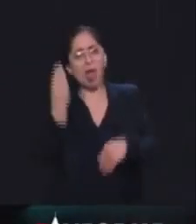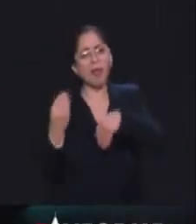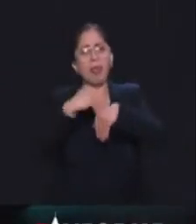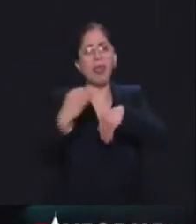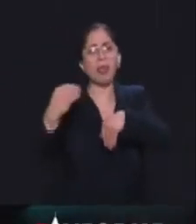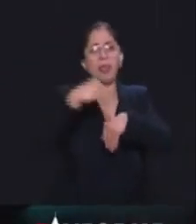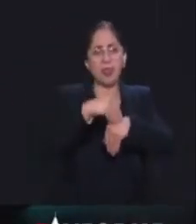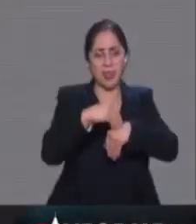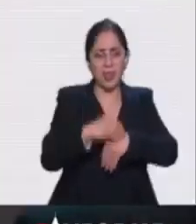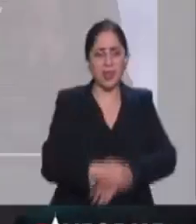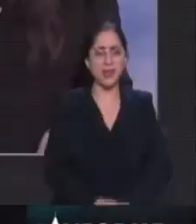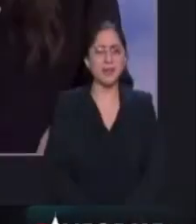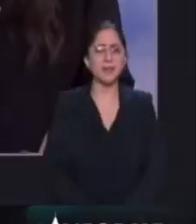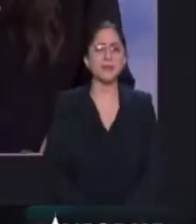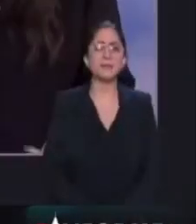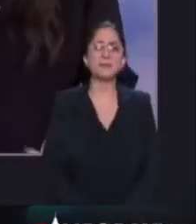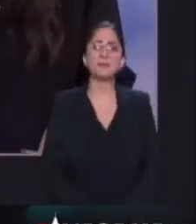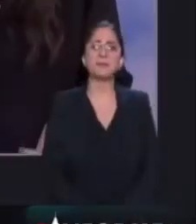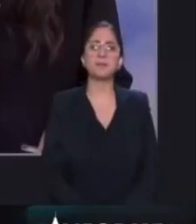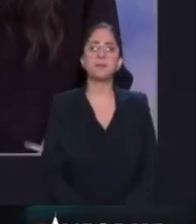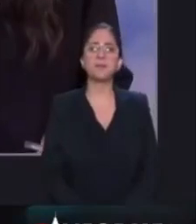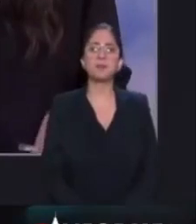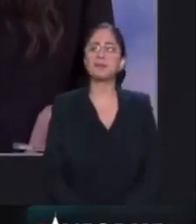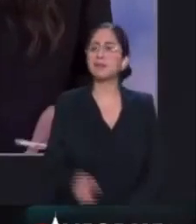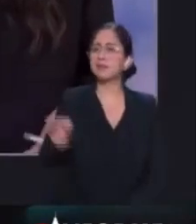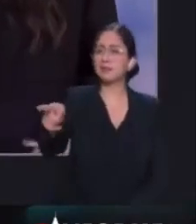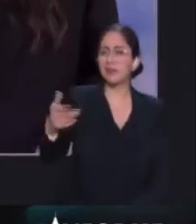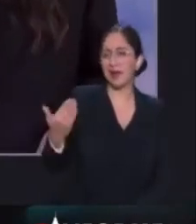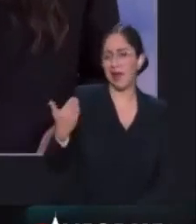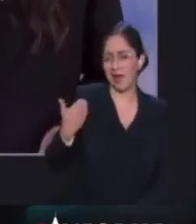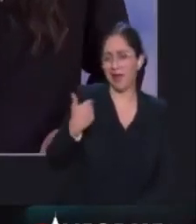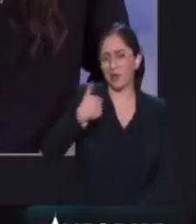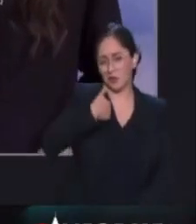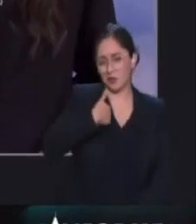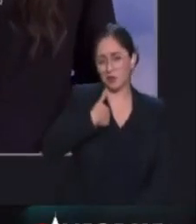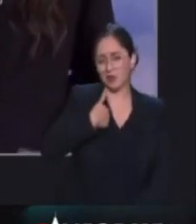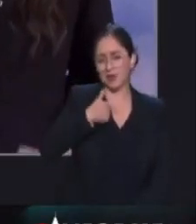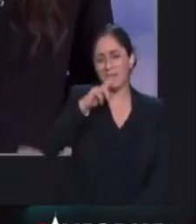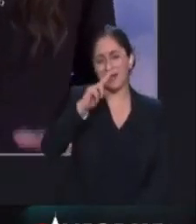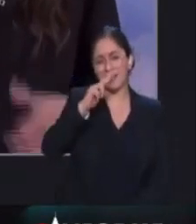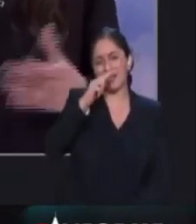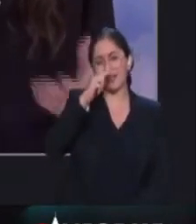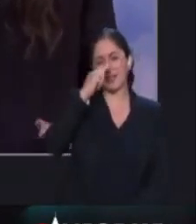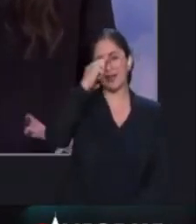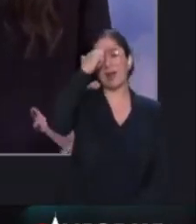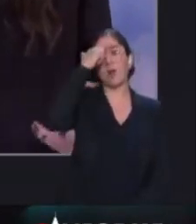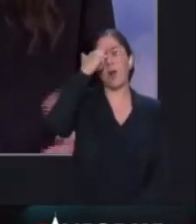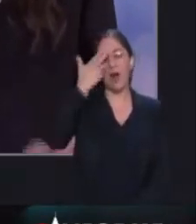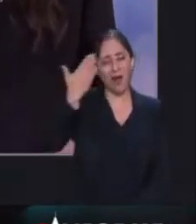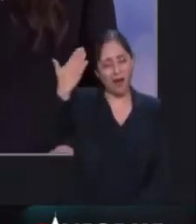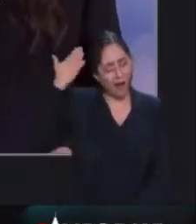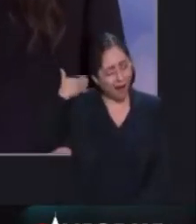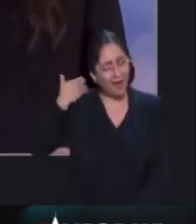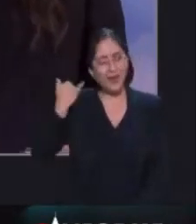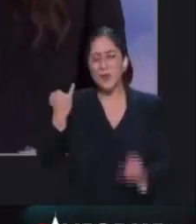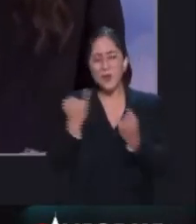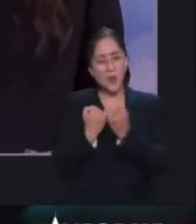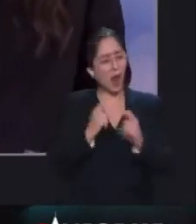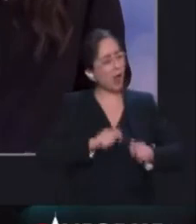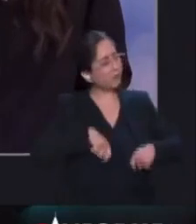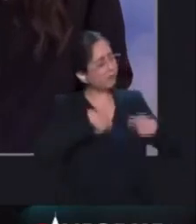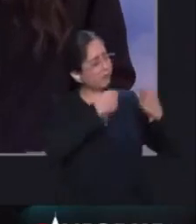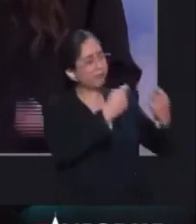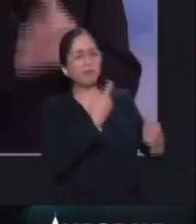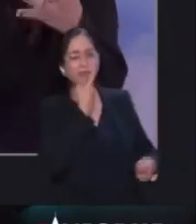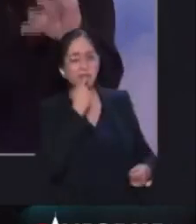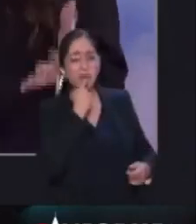finalmente, cuando te decía yo que nos recuerda muchas cosas que pudimos haber y seguimos viendo aquí en México, uno